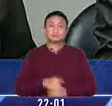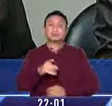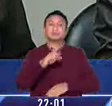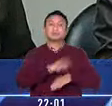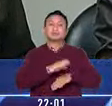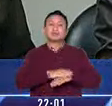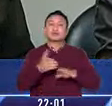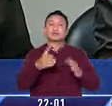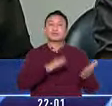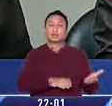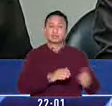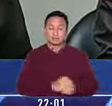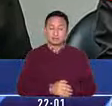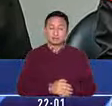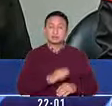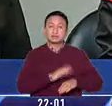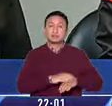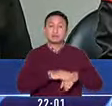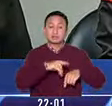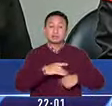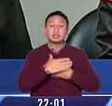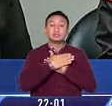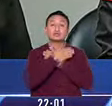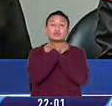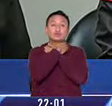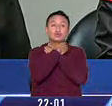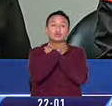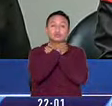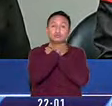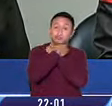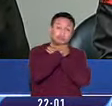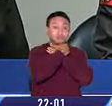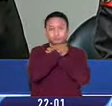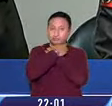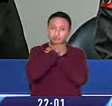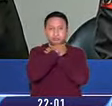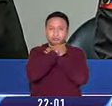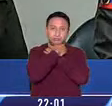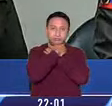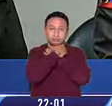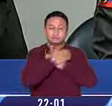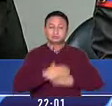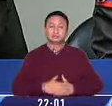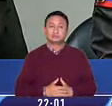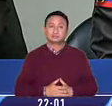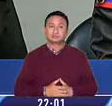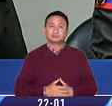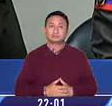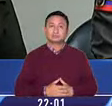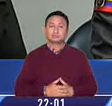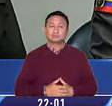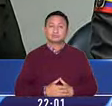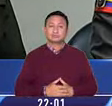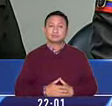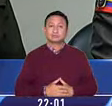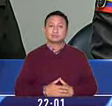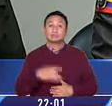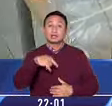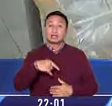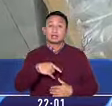muerte fueron un estrangulamiento, ¿sí?, una sofocación por estrangulamiento, y no existe